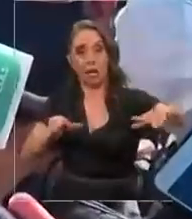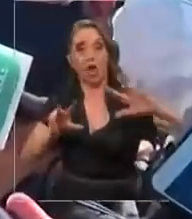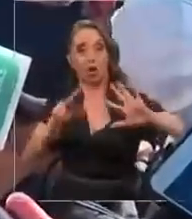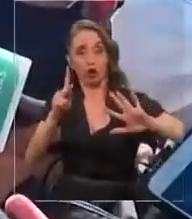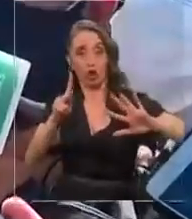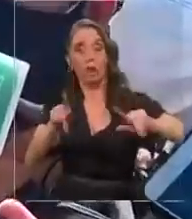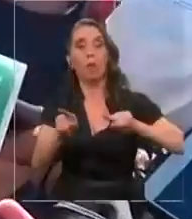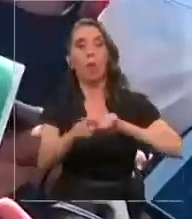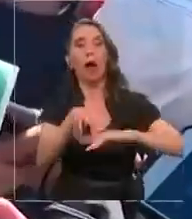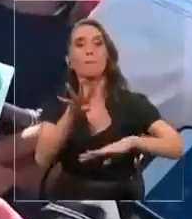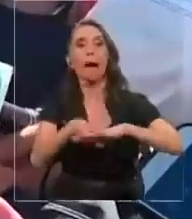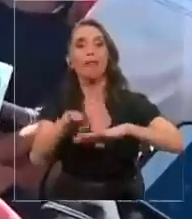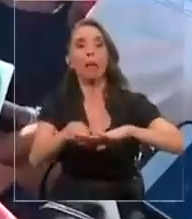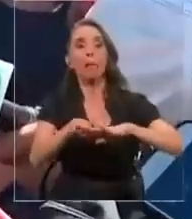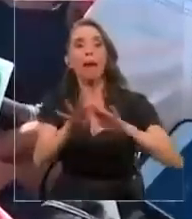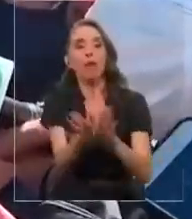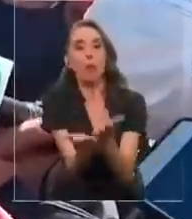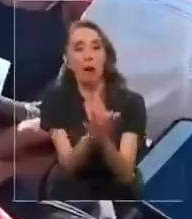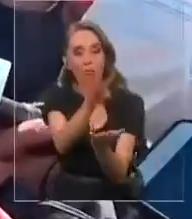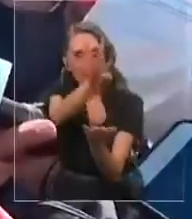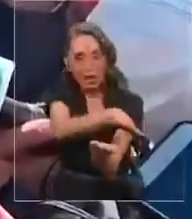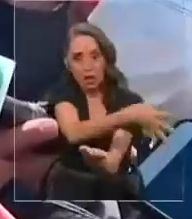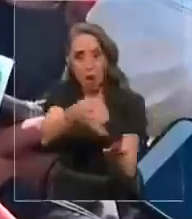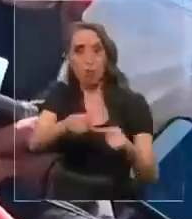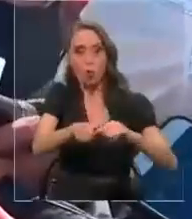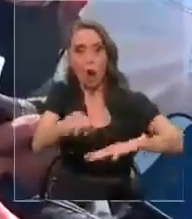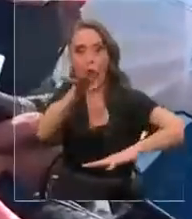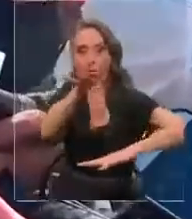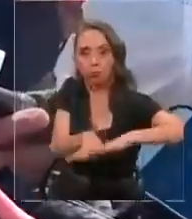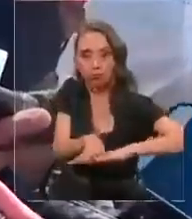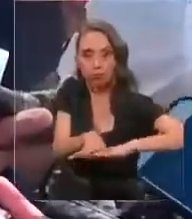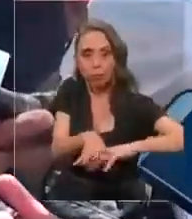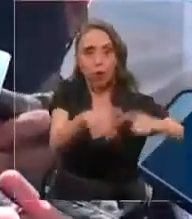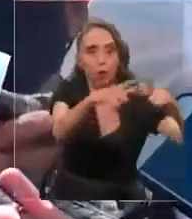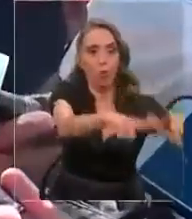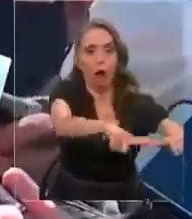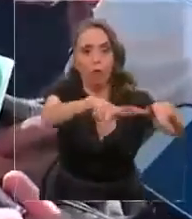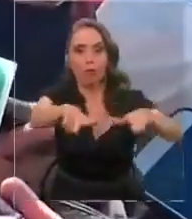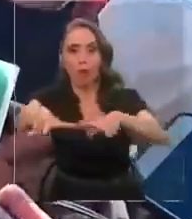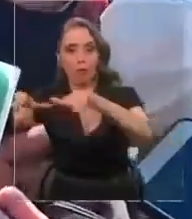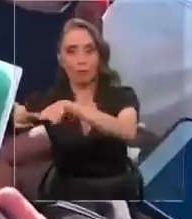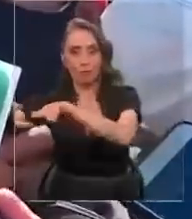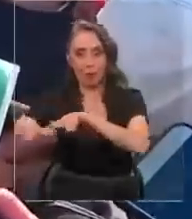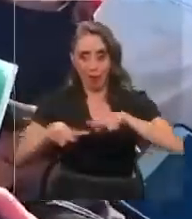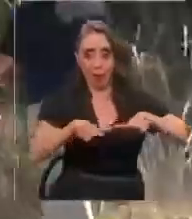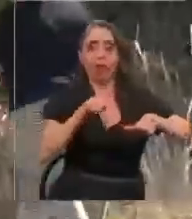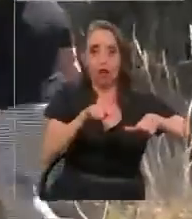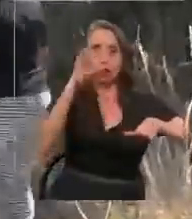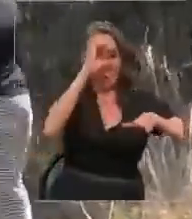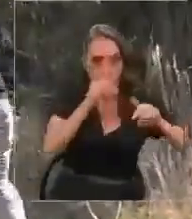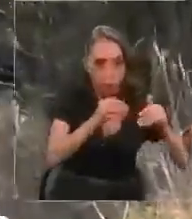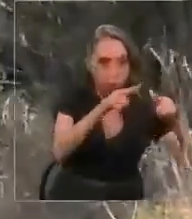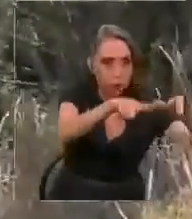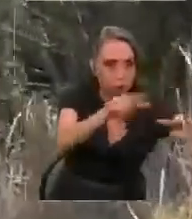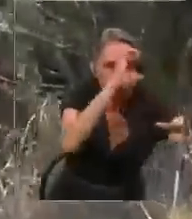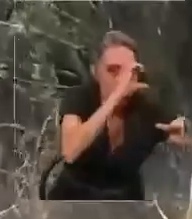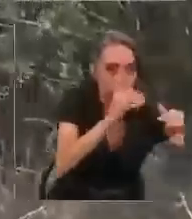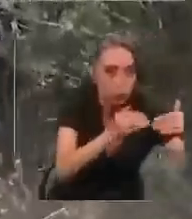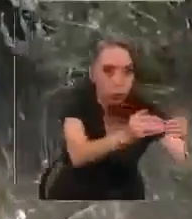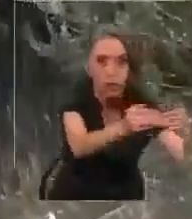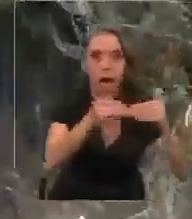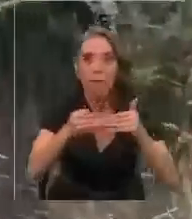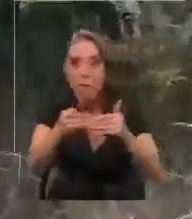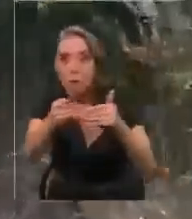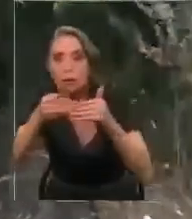búsqueda y es donde estábamos rastreando. Es parte del trabajo que se está haciendo en cuanto a la búsqueda y en cuanto a la investigación. Investigación que no